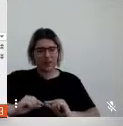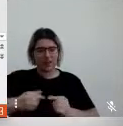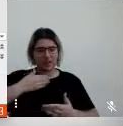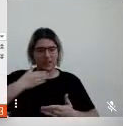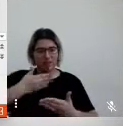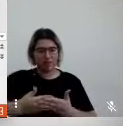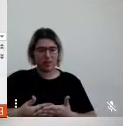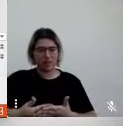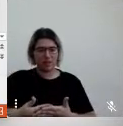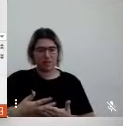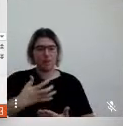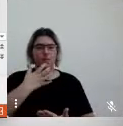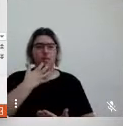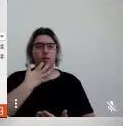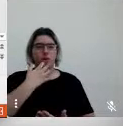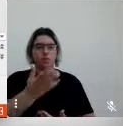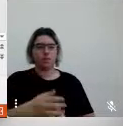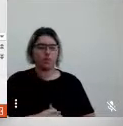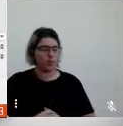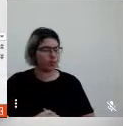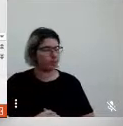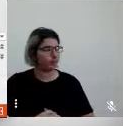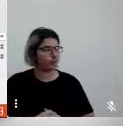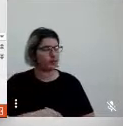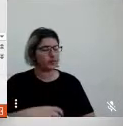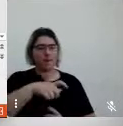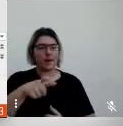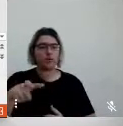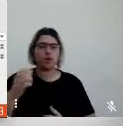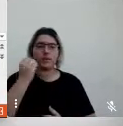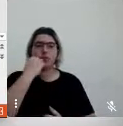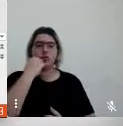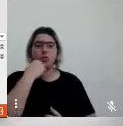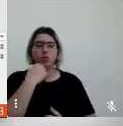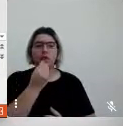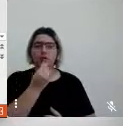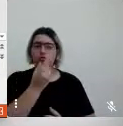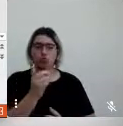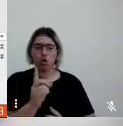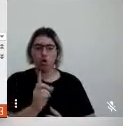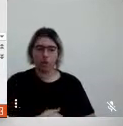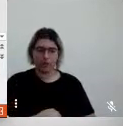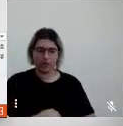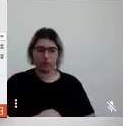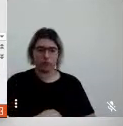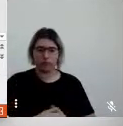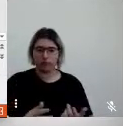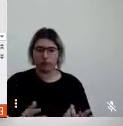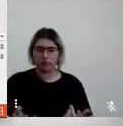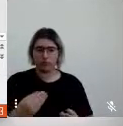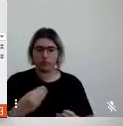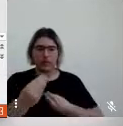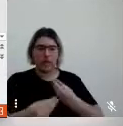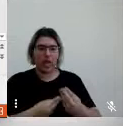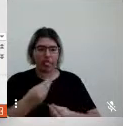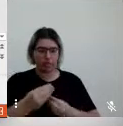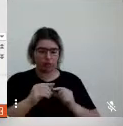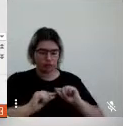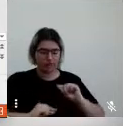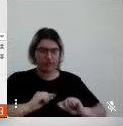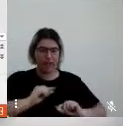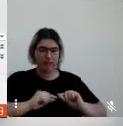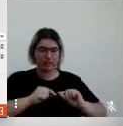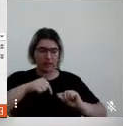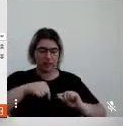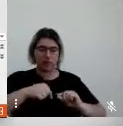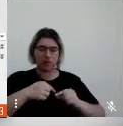que no prueban la fruta, no consumen fruta, pues las bacterias que se alimentan de fruta, ¿qué van a hacer? A nivel de nuestro intestino está la